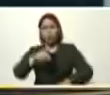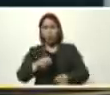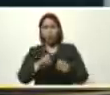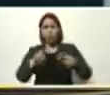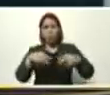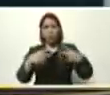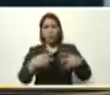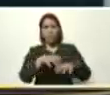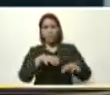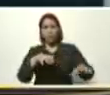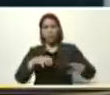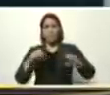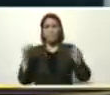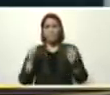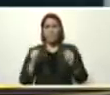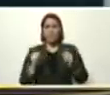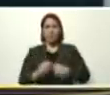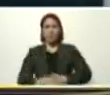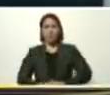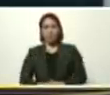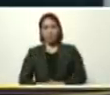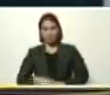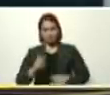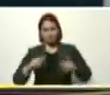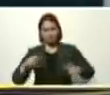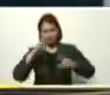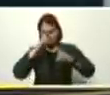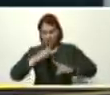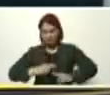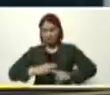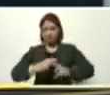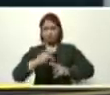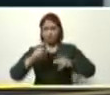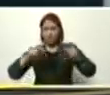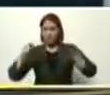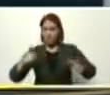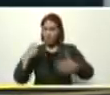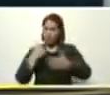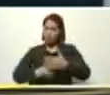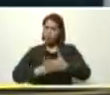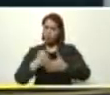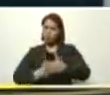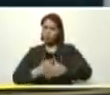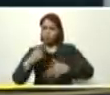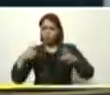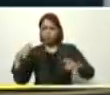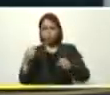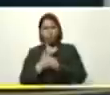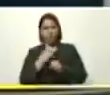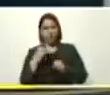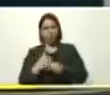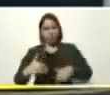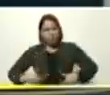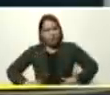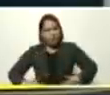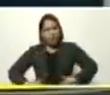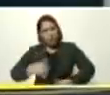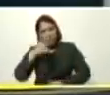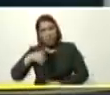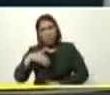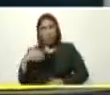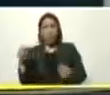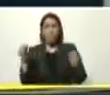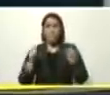en Mérida, mayoría de gente honesta, de gente luchadora, de gente trabajadora, como es el pueblo